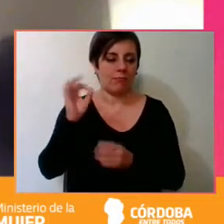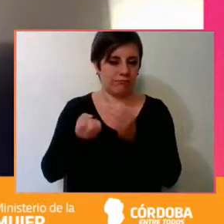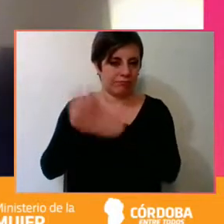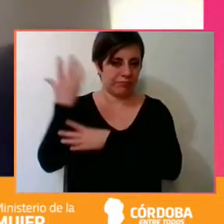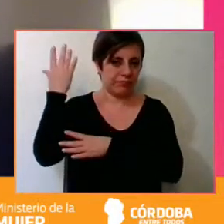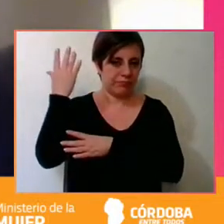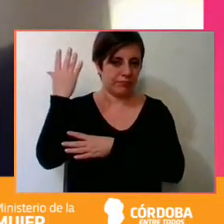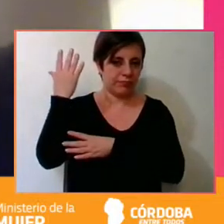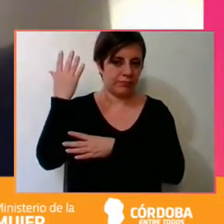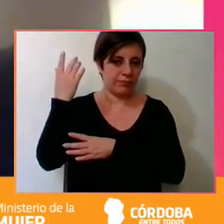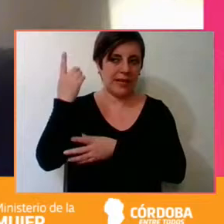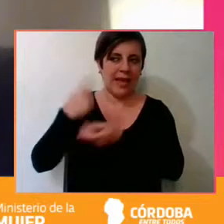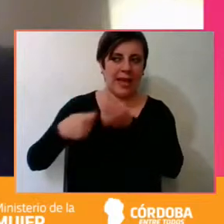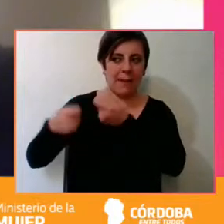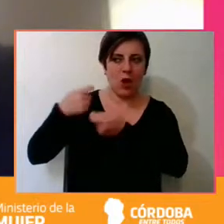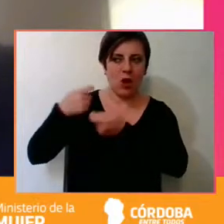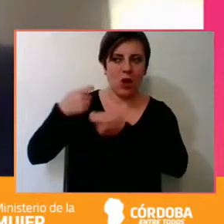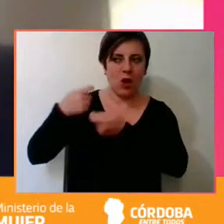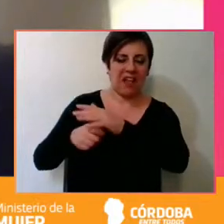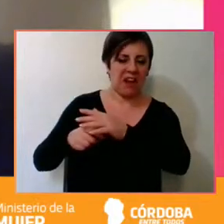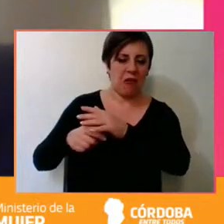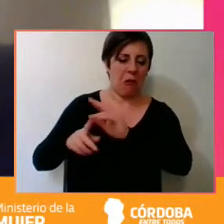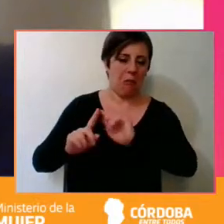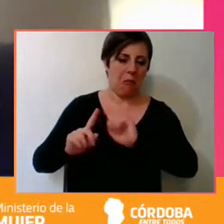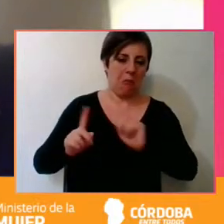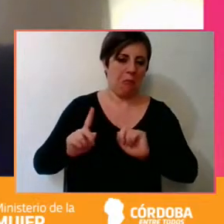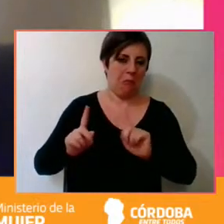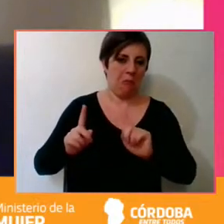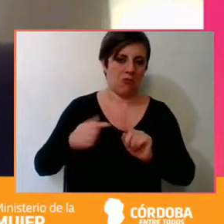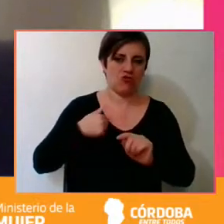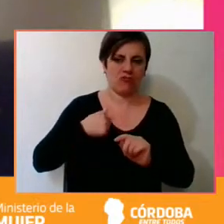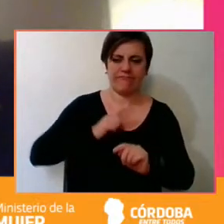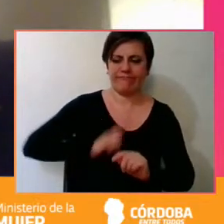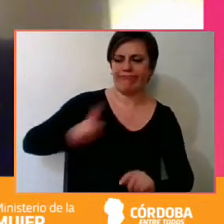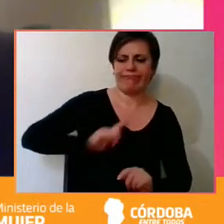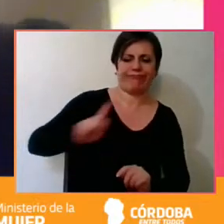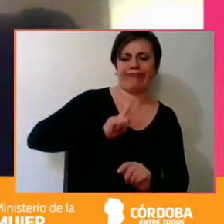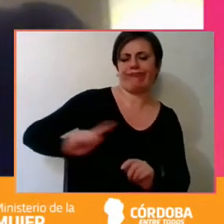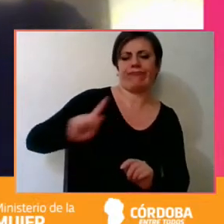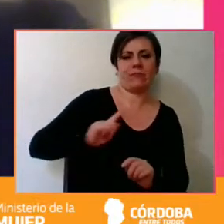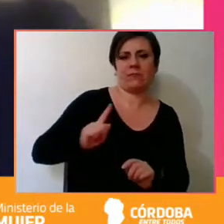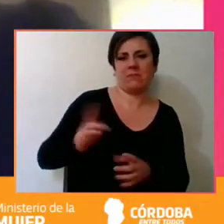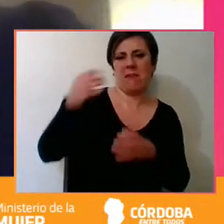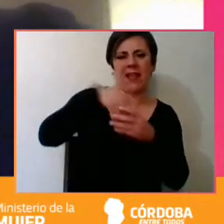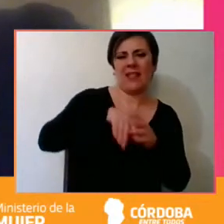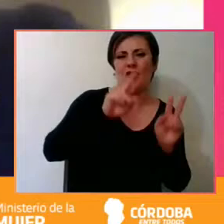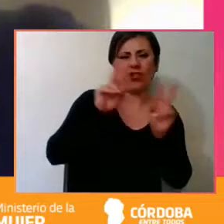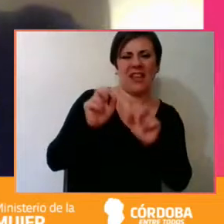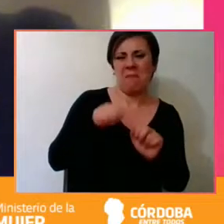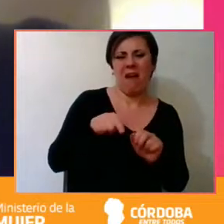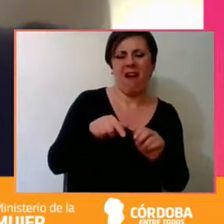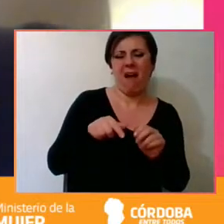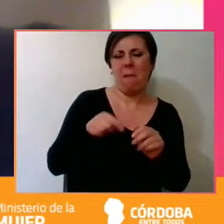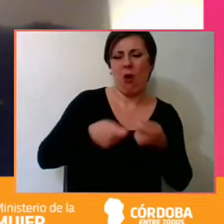hacía política de género. Durante mucho tiempo me negué inclusive a que nos metiéramos en temas de política de